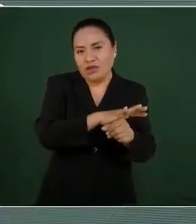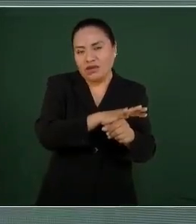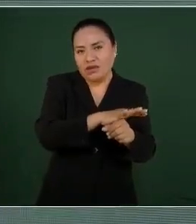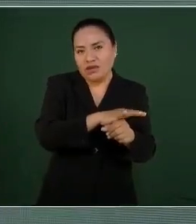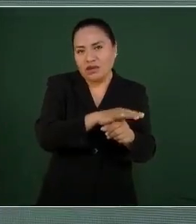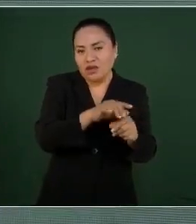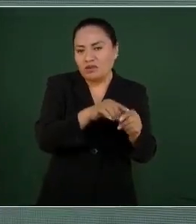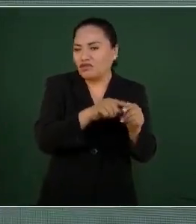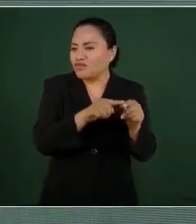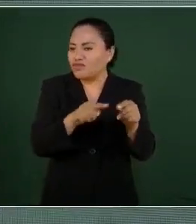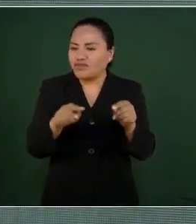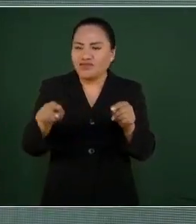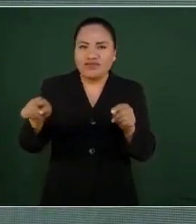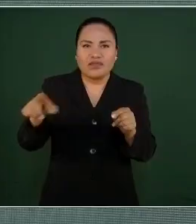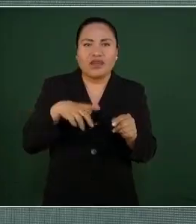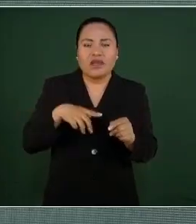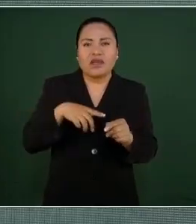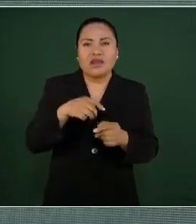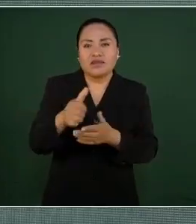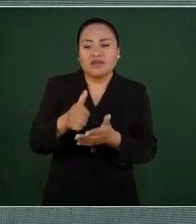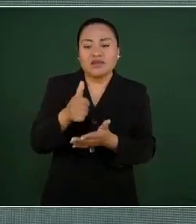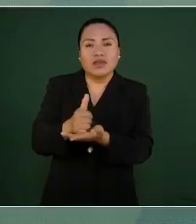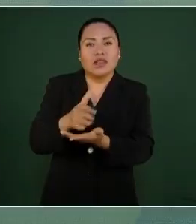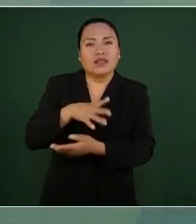Ciudad Hidalgo,